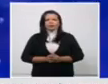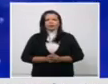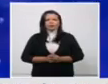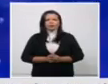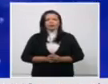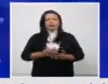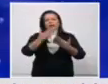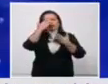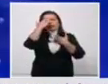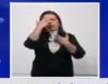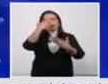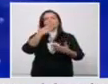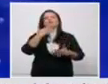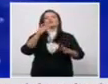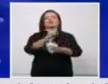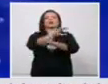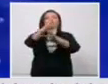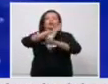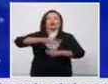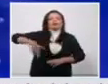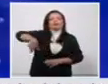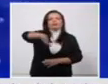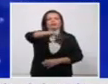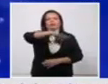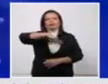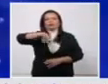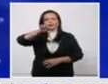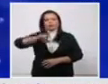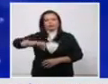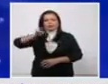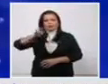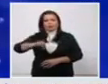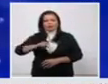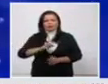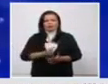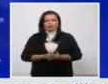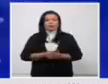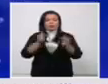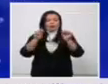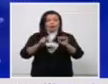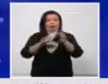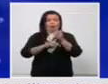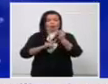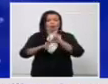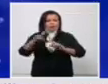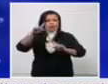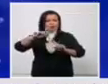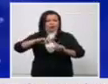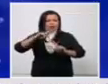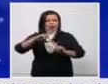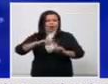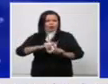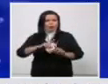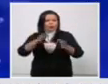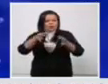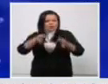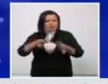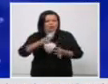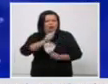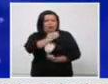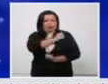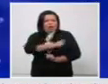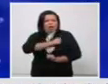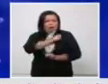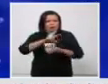Saludos, muy buenos días para ti, Gisela, también para el doctor Durán, desde esta provincia que les admira y les quiere por ese trabajo oportuno